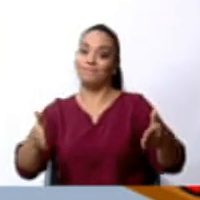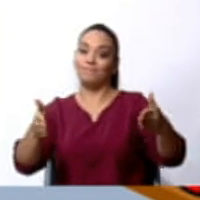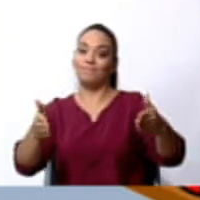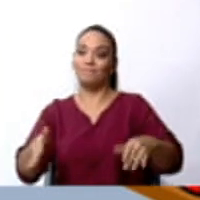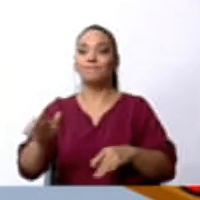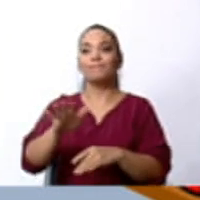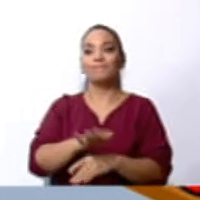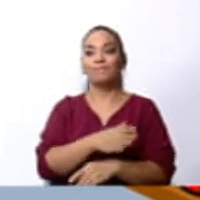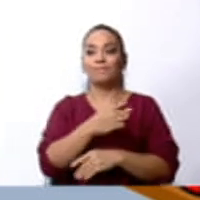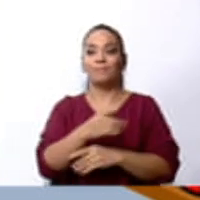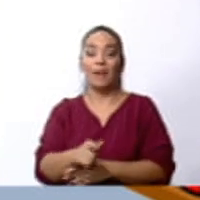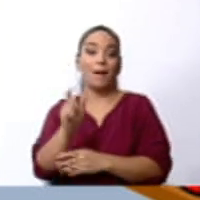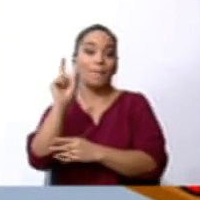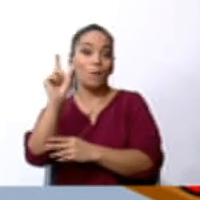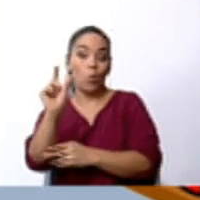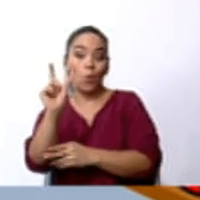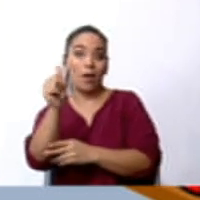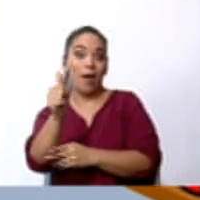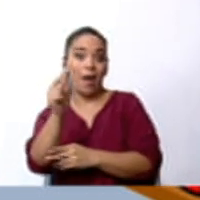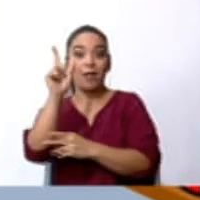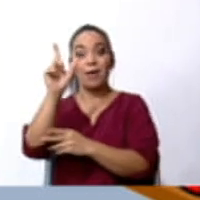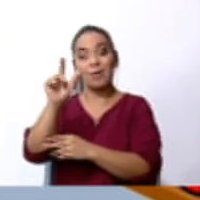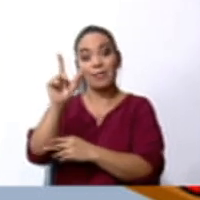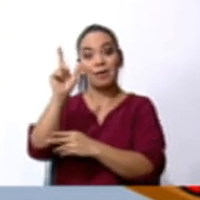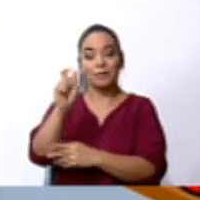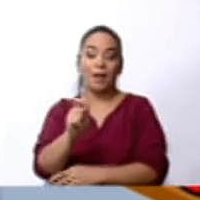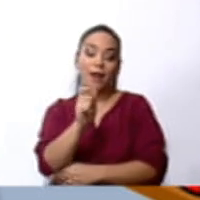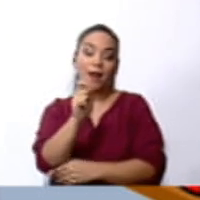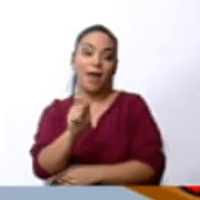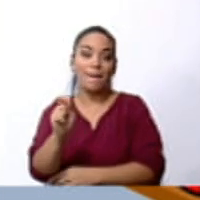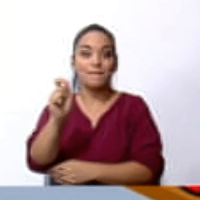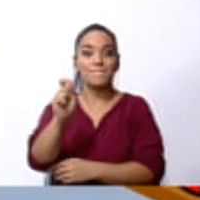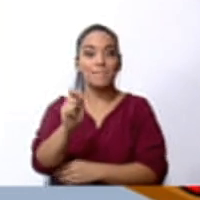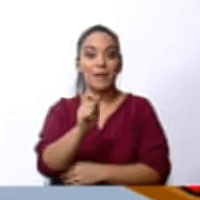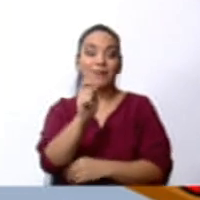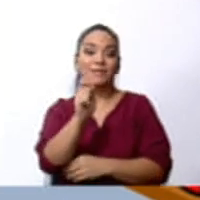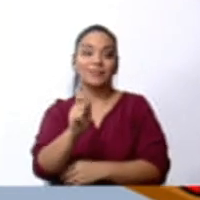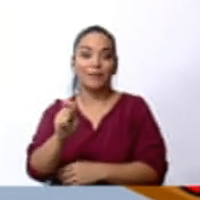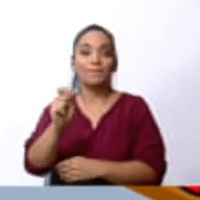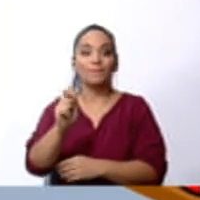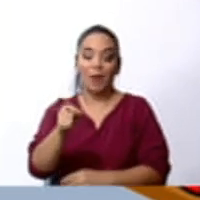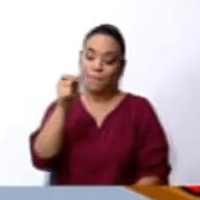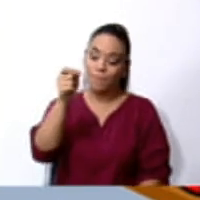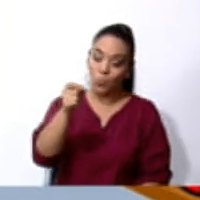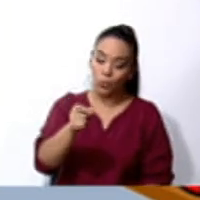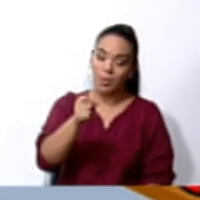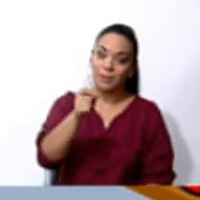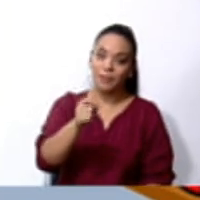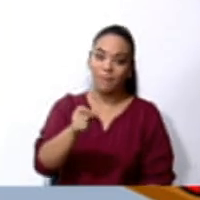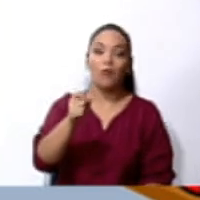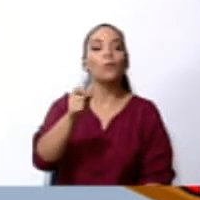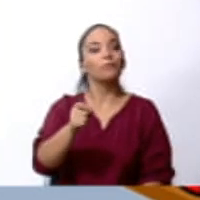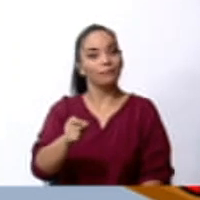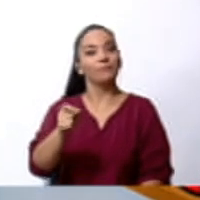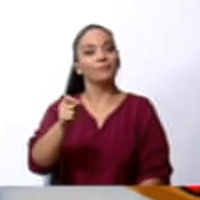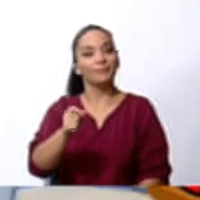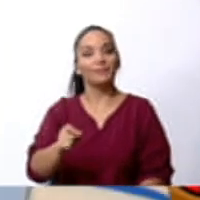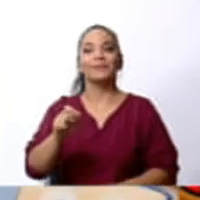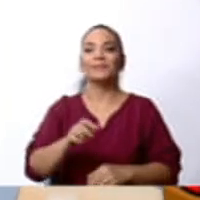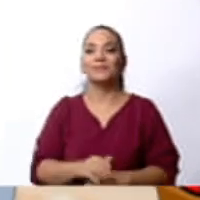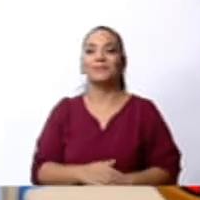el pulgar y el índice sostén el lapicito. Con la punta hacia abajo, apóyalo en tu